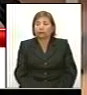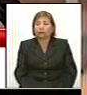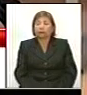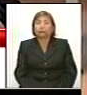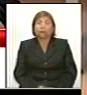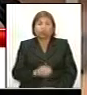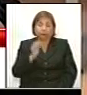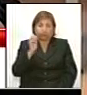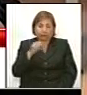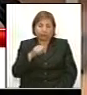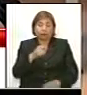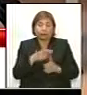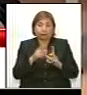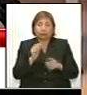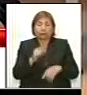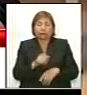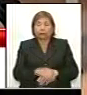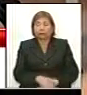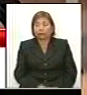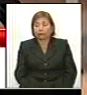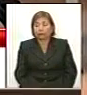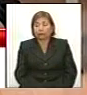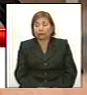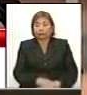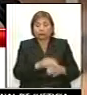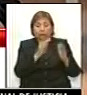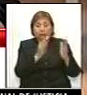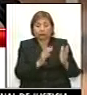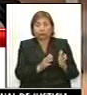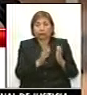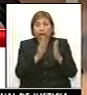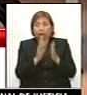Pero sí hubo todo un tema de preparación.